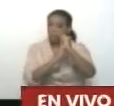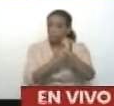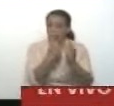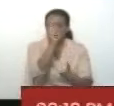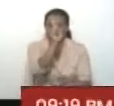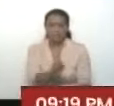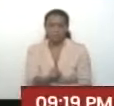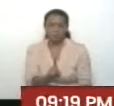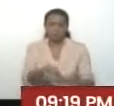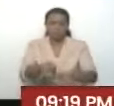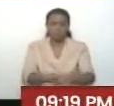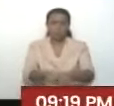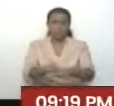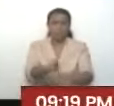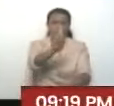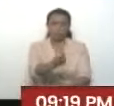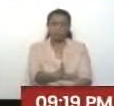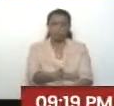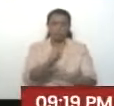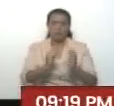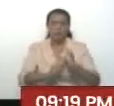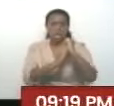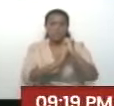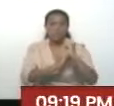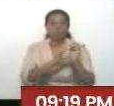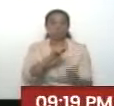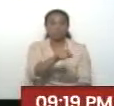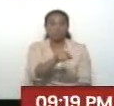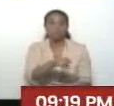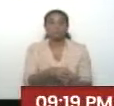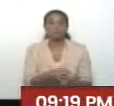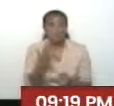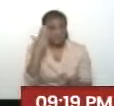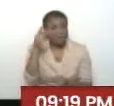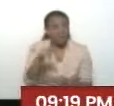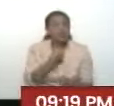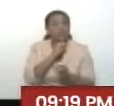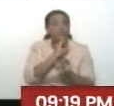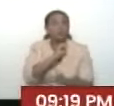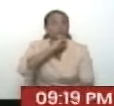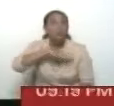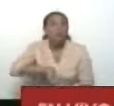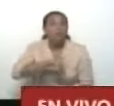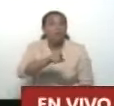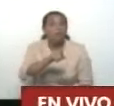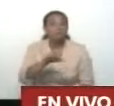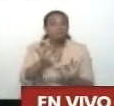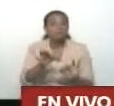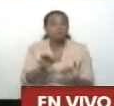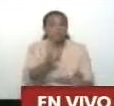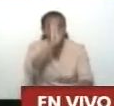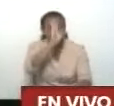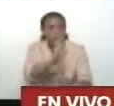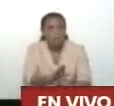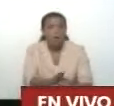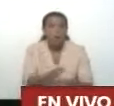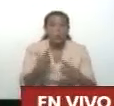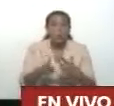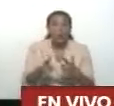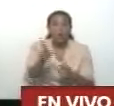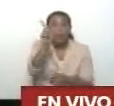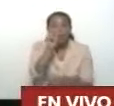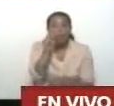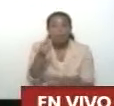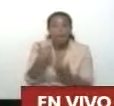retaguardia. Tú sabías. En Junín. Y se fue al frente de batalla. Y luego el